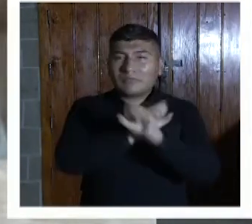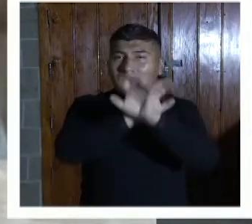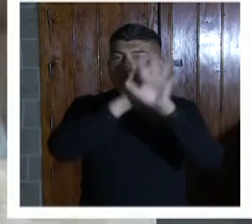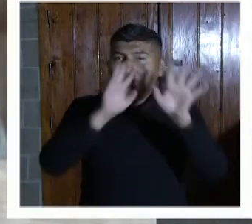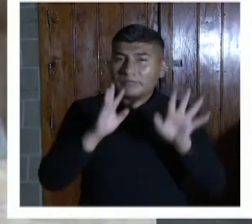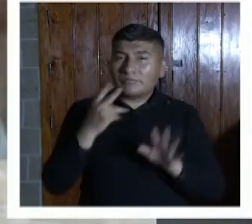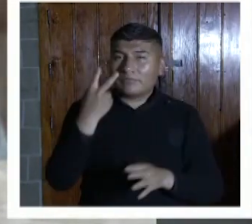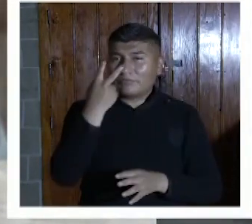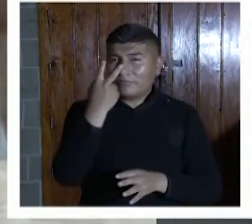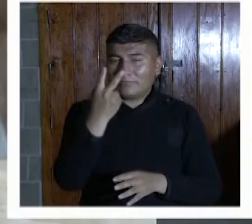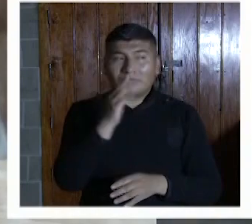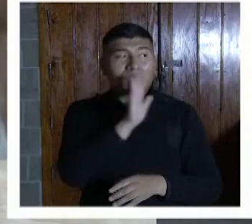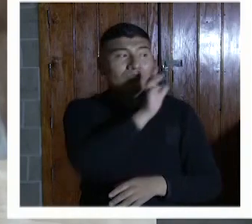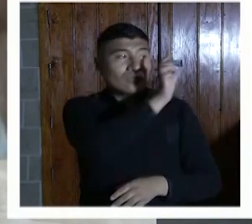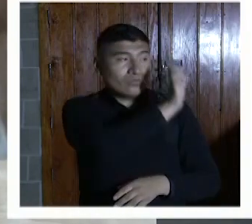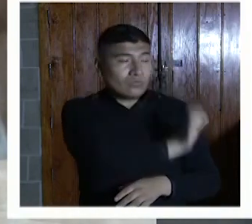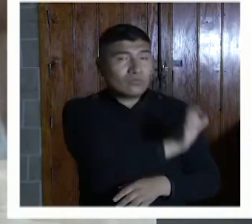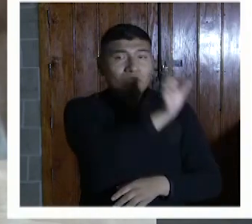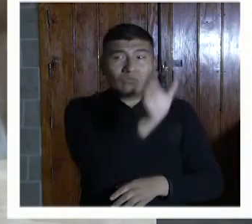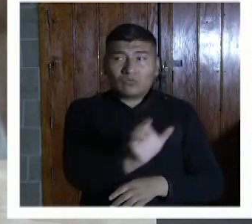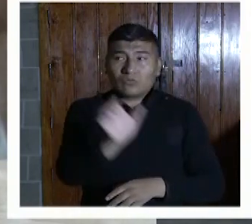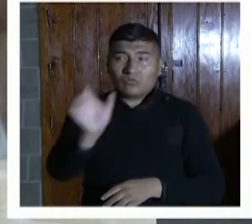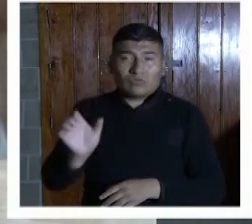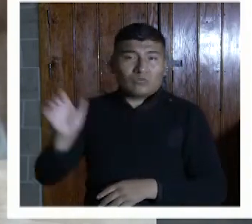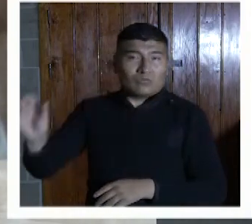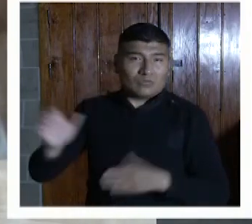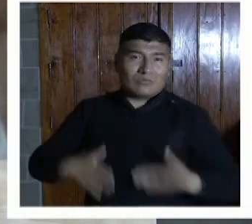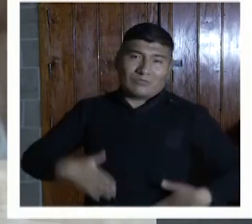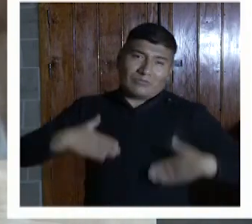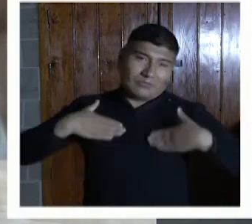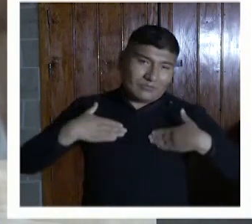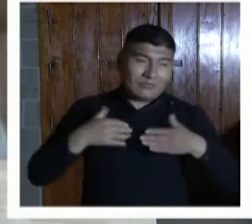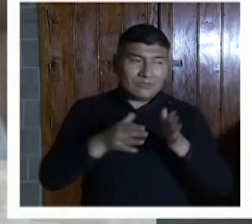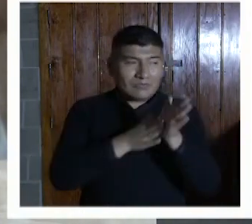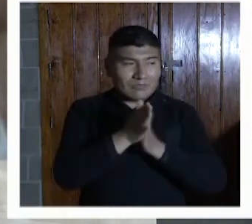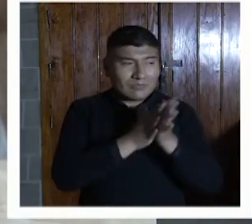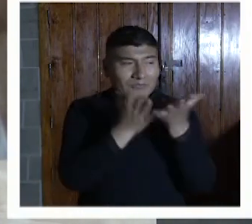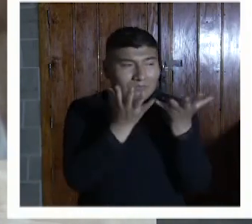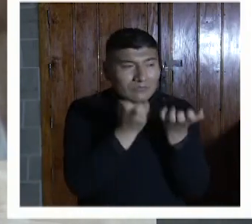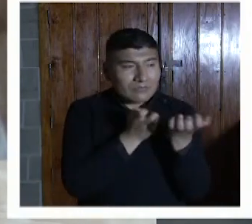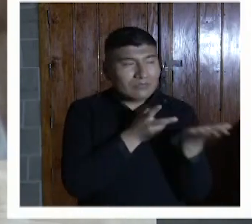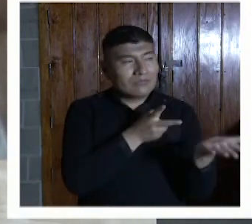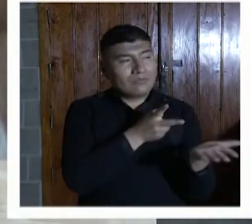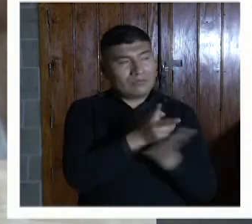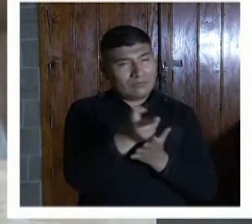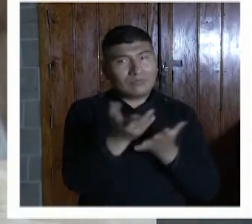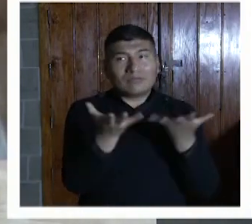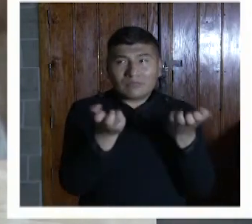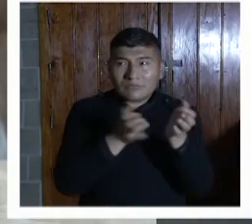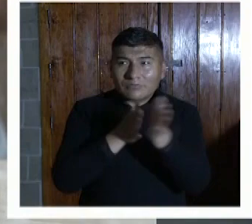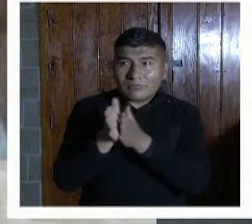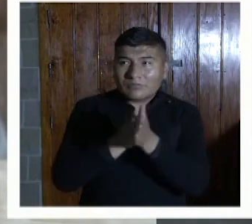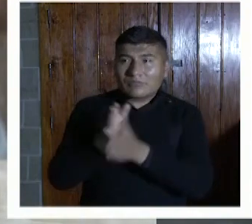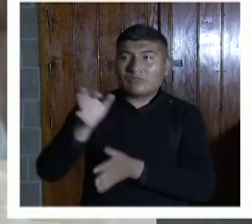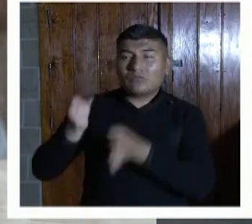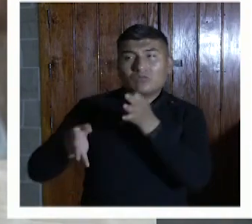vida, la pasión por la verdad, la pasión por la justicia, la